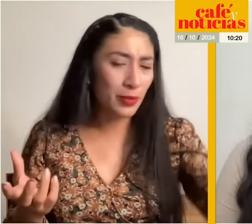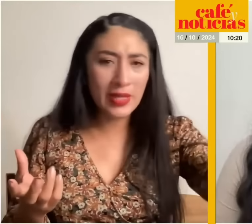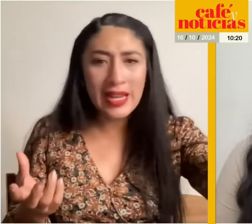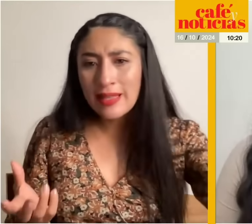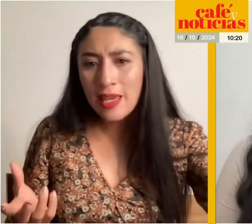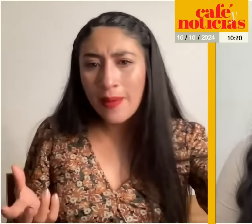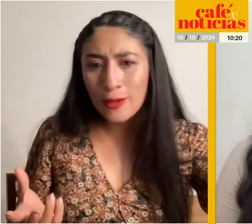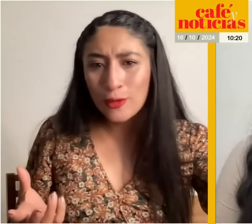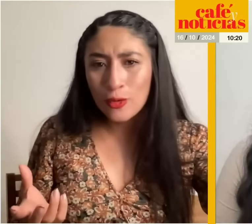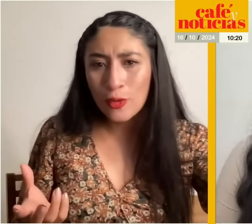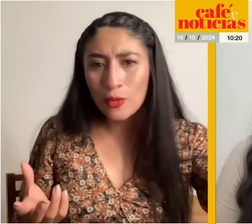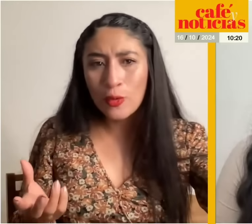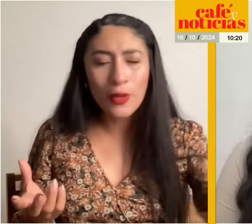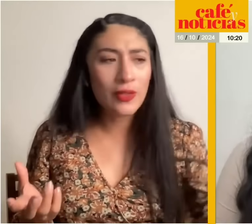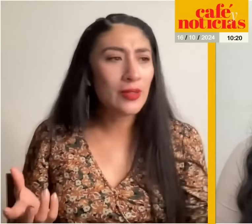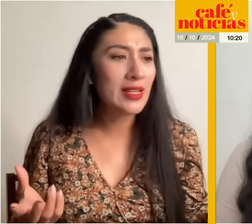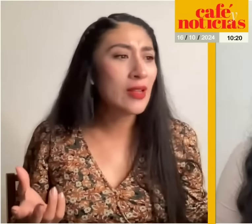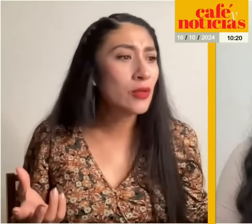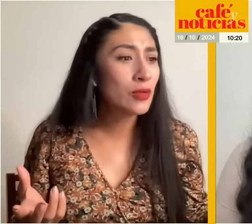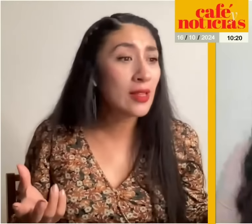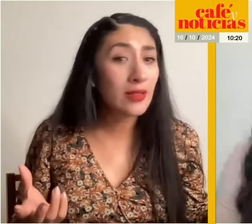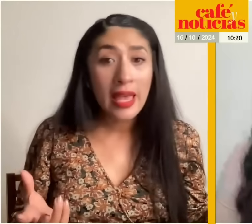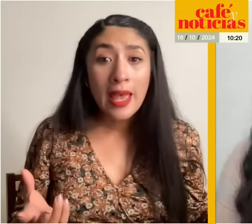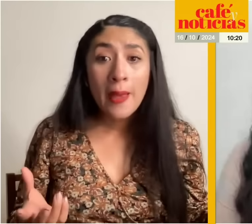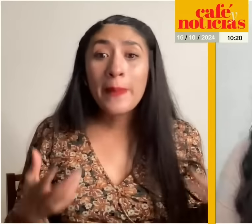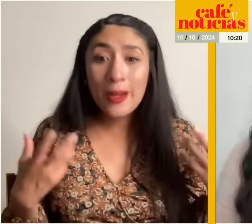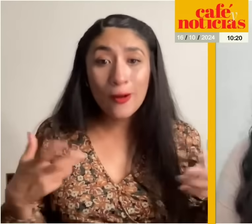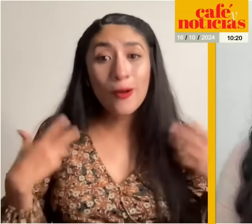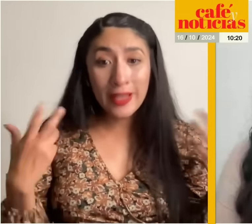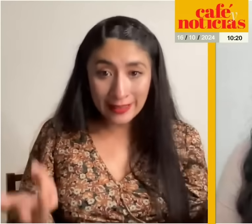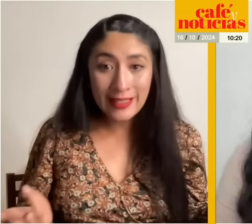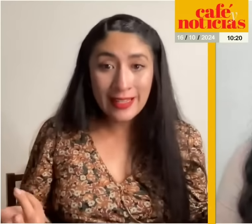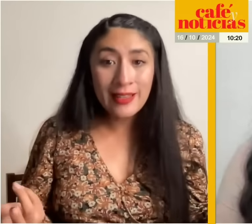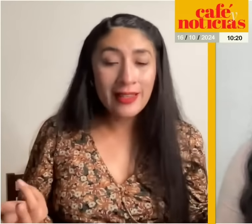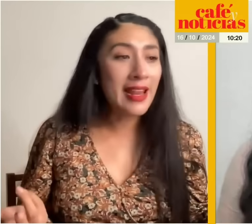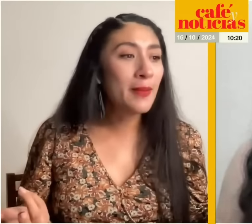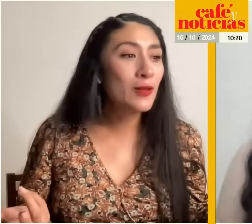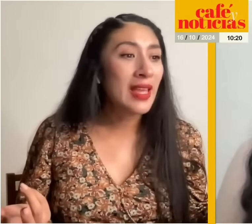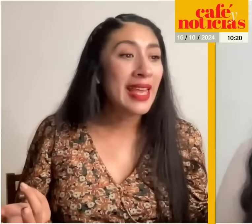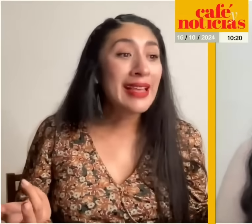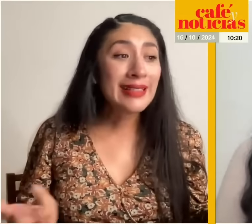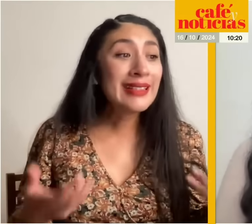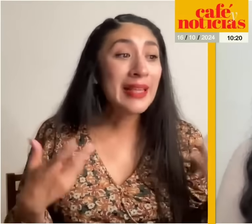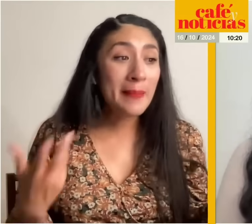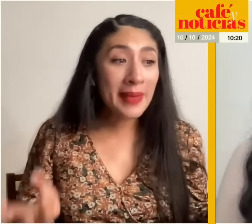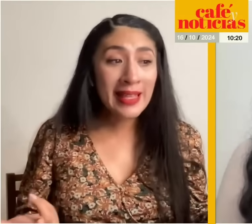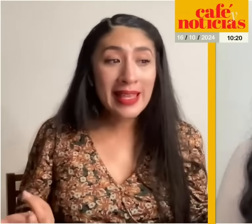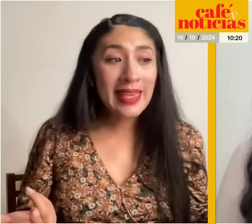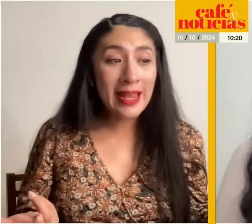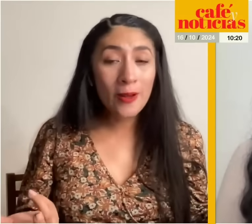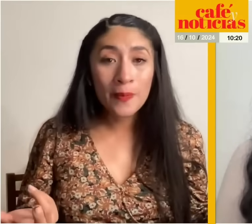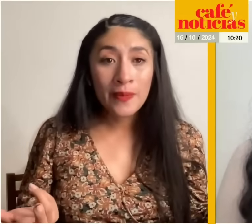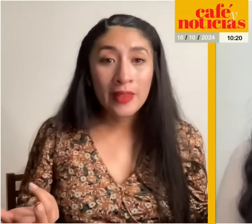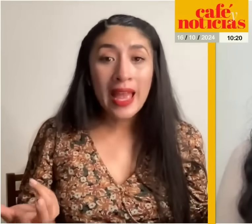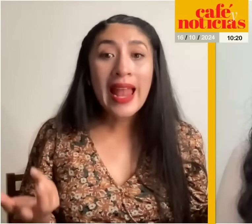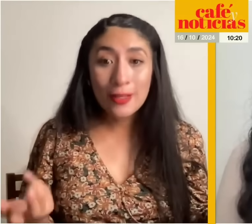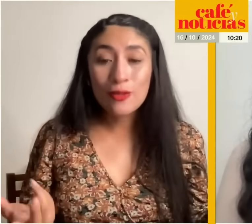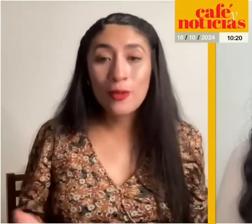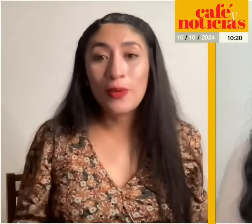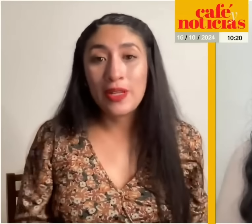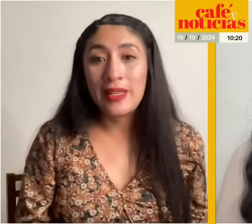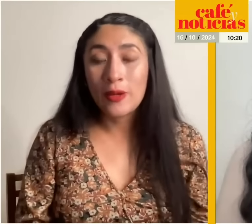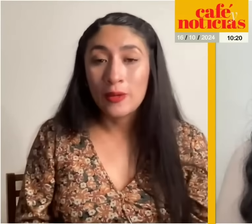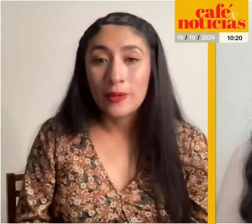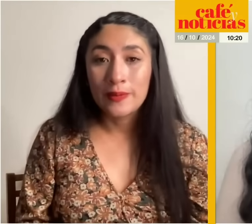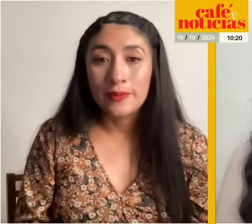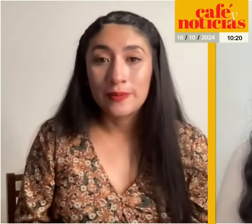que ver, pues él está llevando su proceso en Estados Unidos, pero lo que sí tenemos es que se mete de lleno al